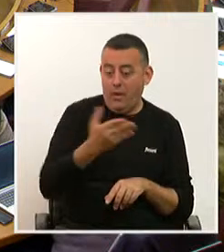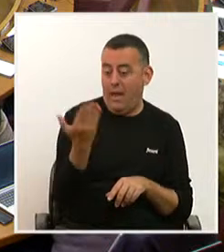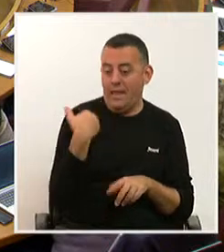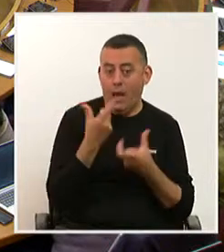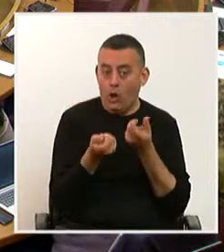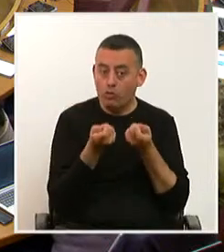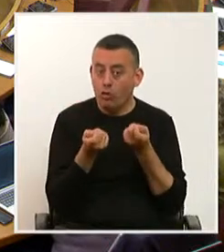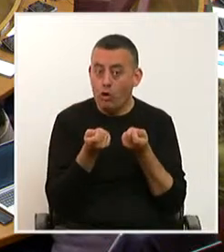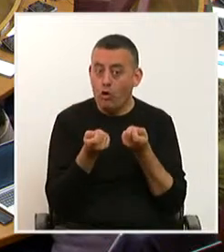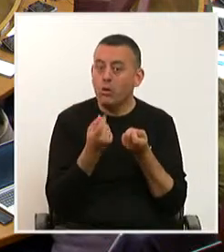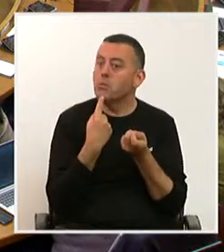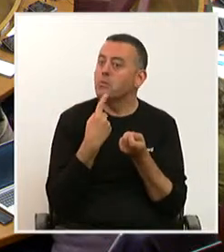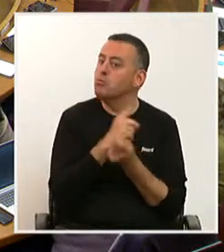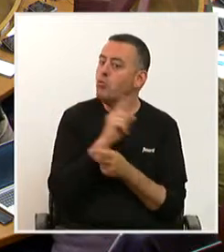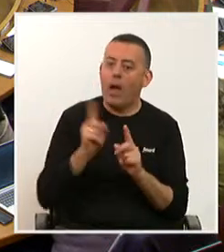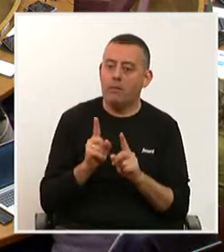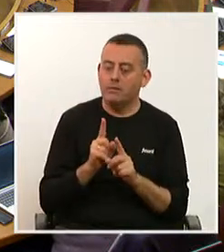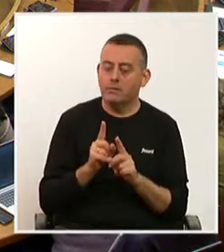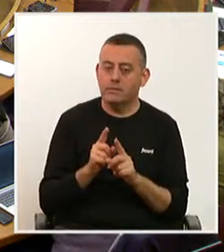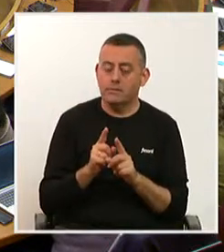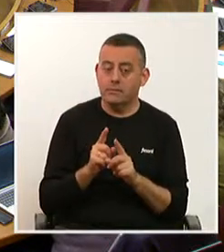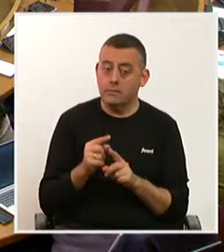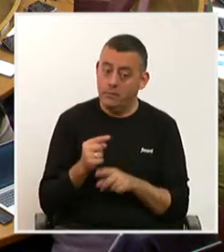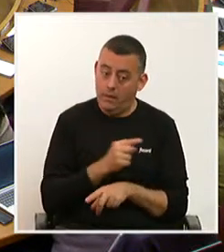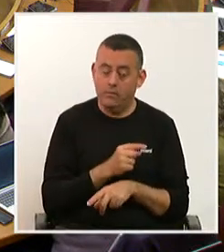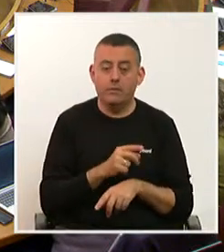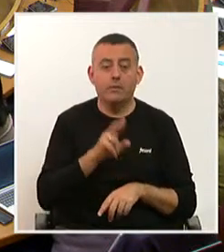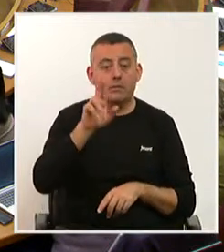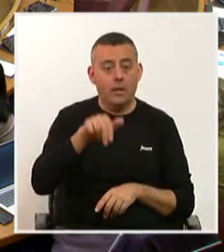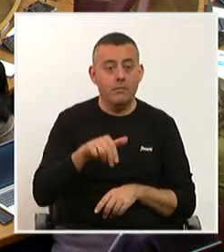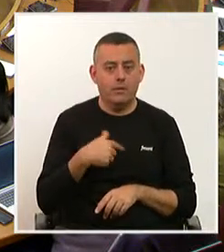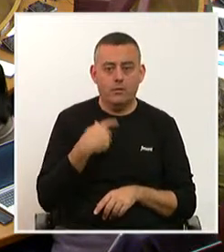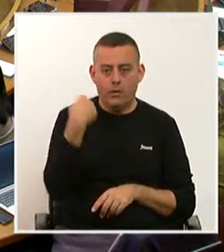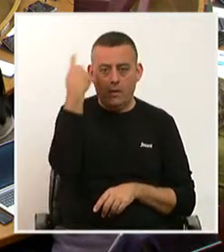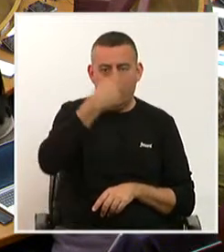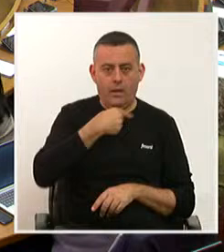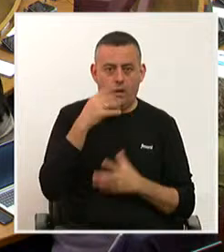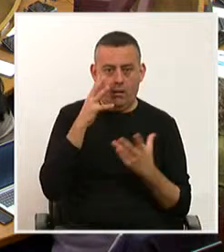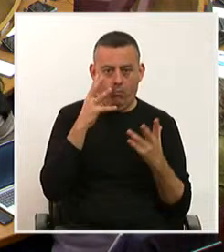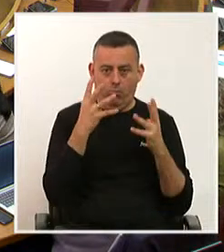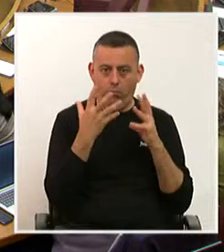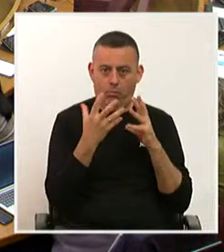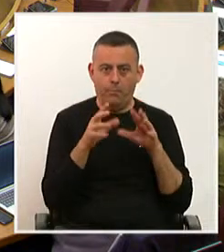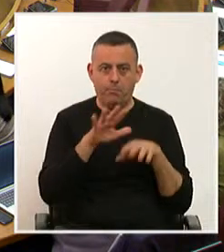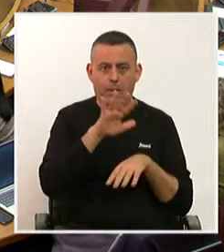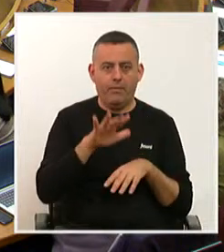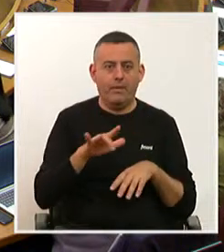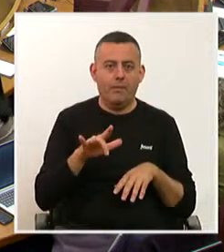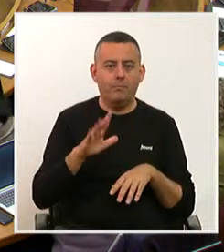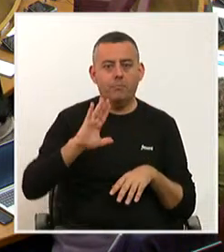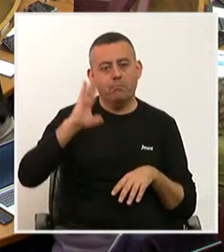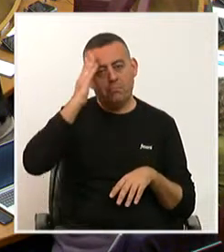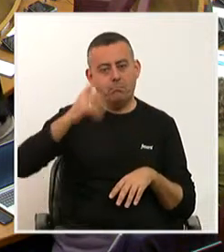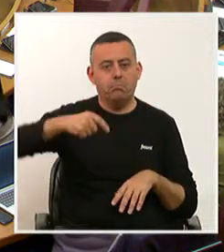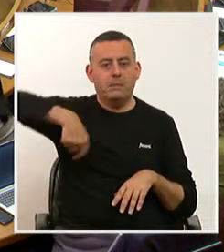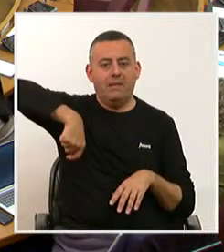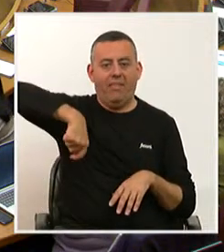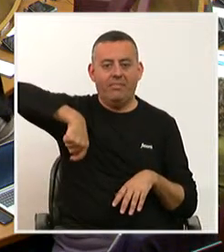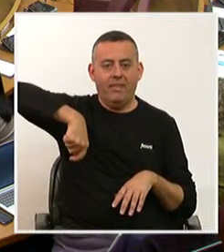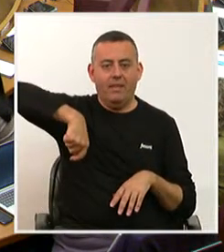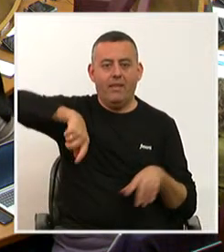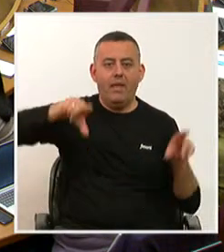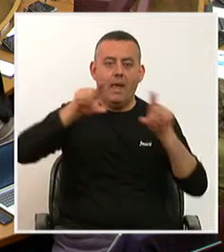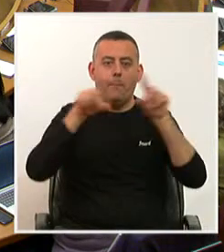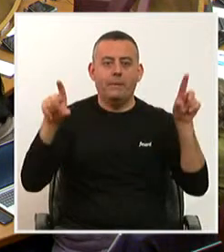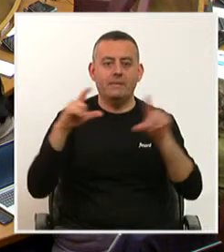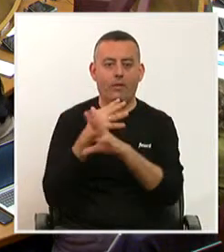se le está poniendo una cara de presidente de la patronal del juego que le queda hasa bien mire dice cosas